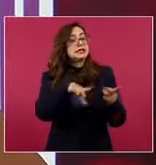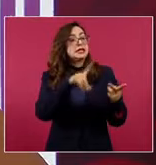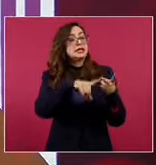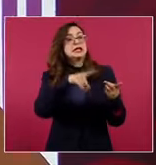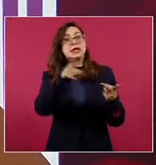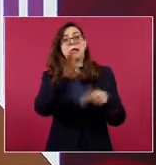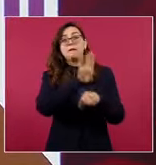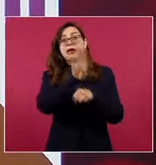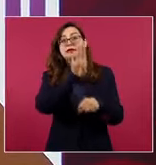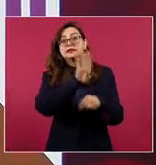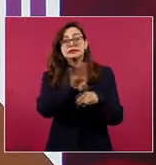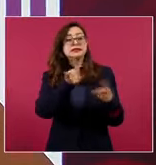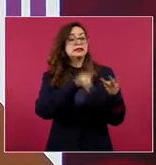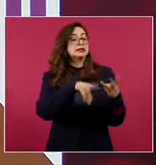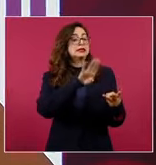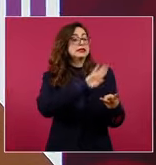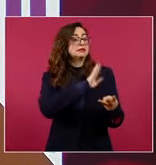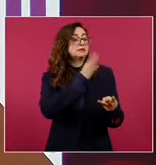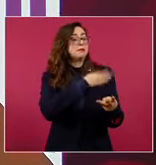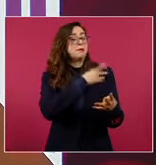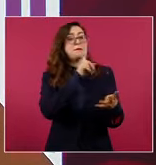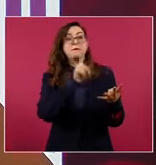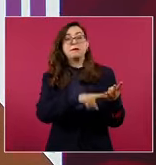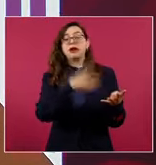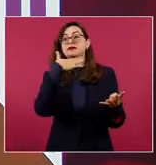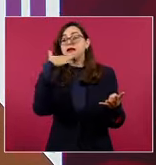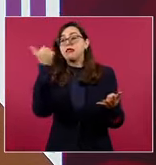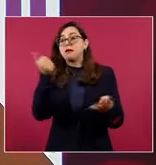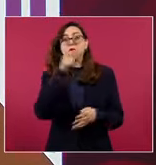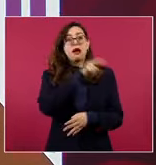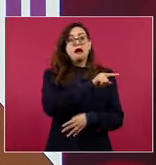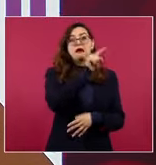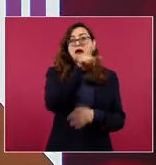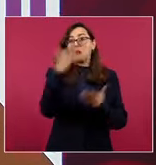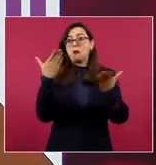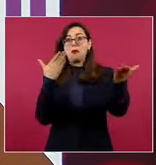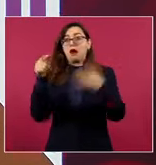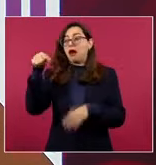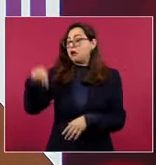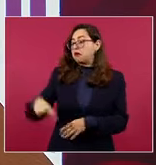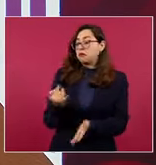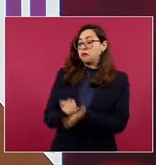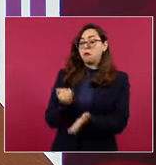si se compara con Alemania.